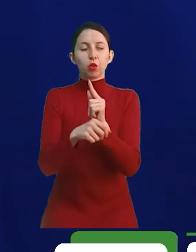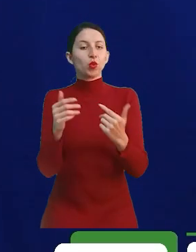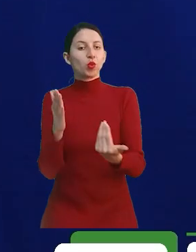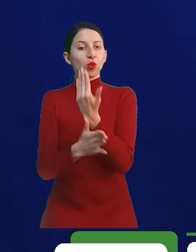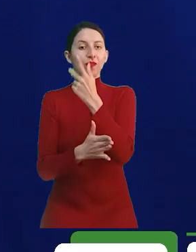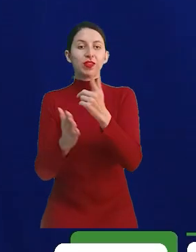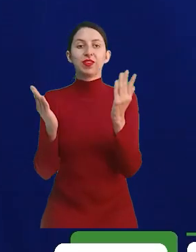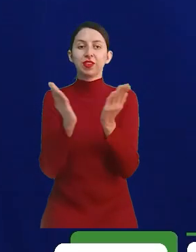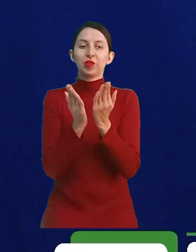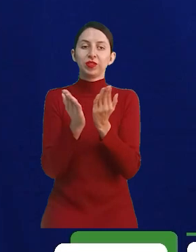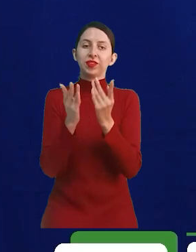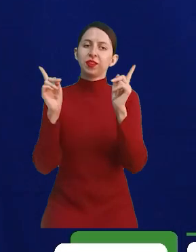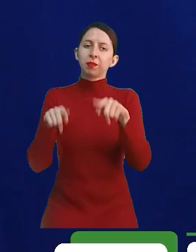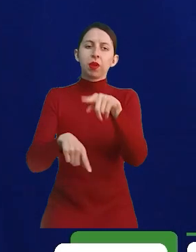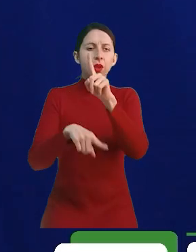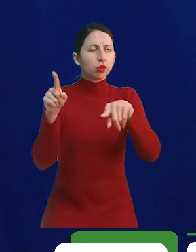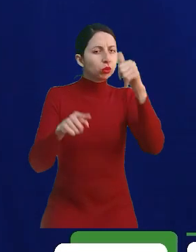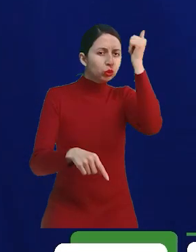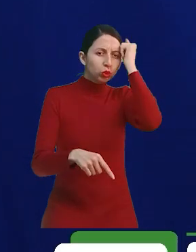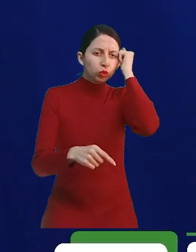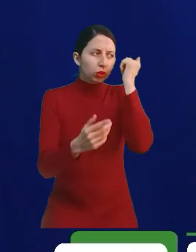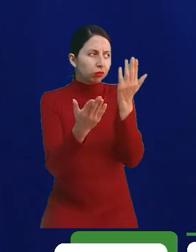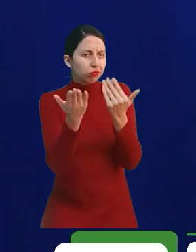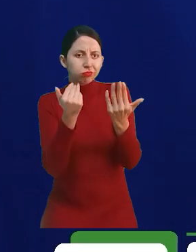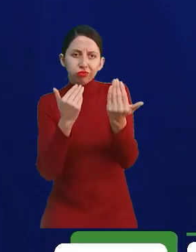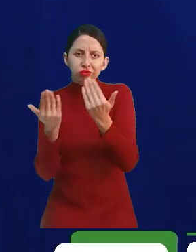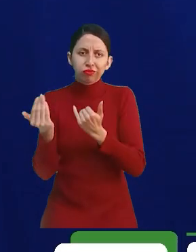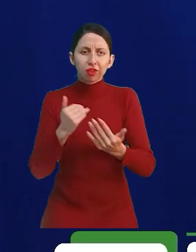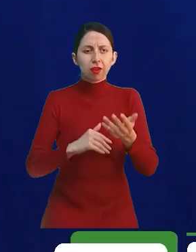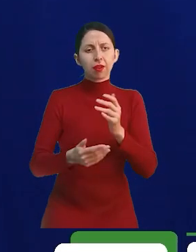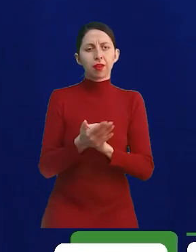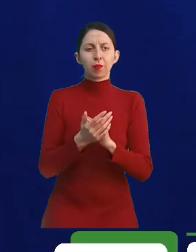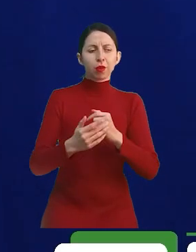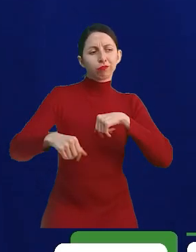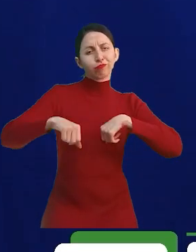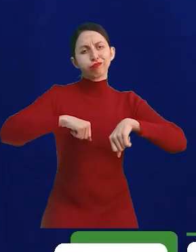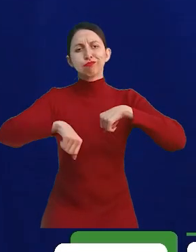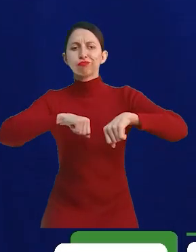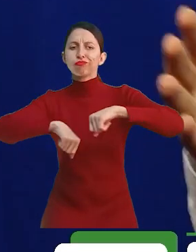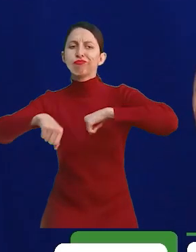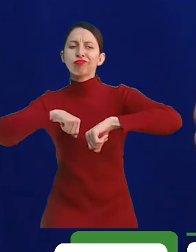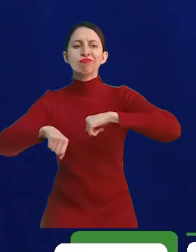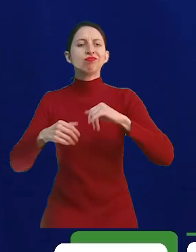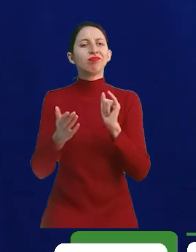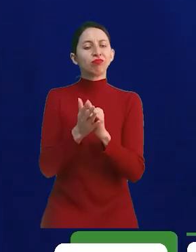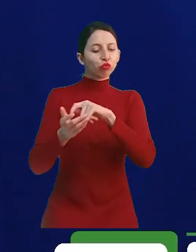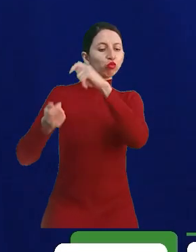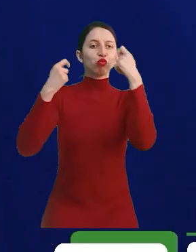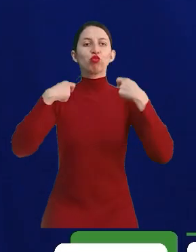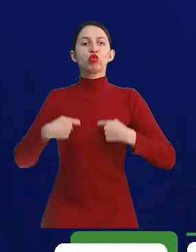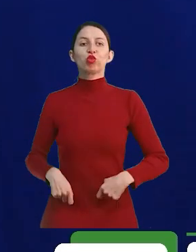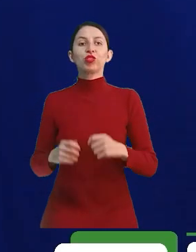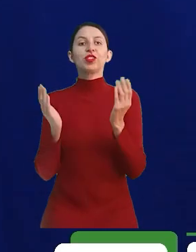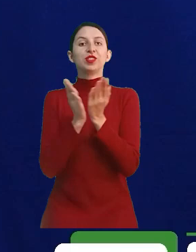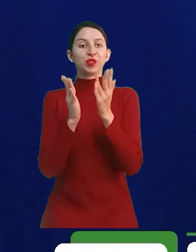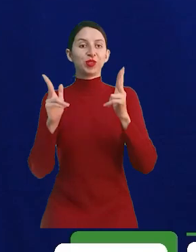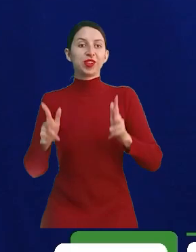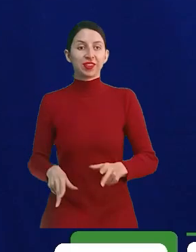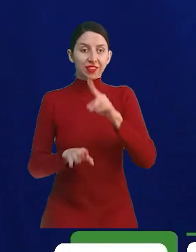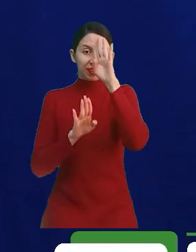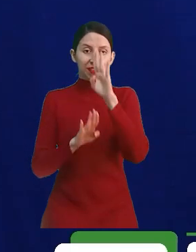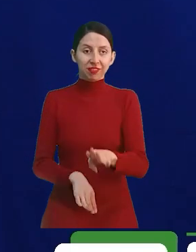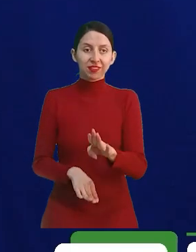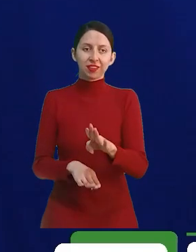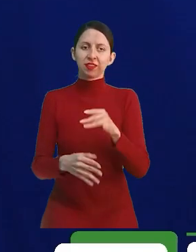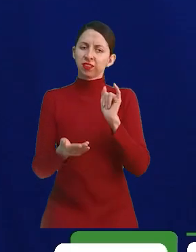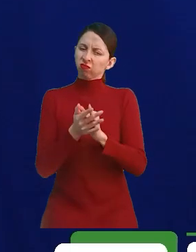creación de la nueva facultad de Educación y con algunos profesores de la facultad que estaban liderando esos procesos en mi rol de